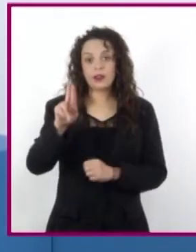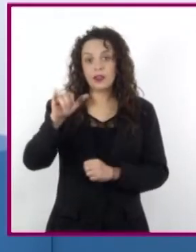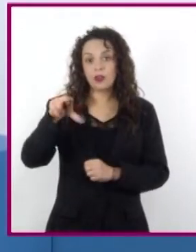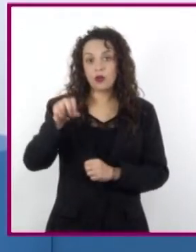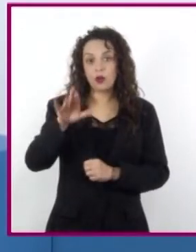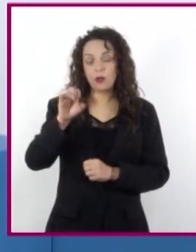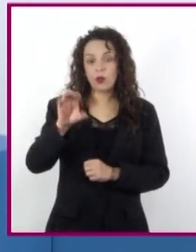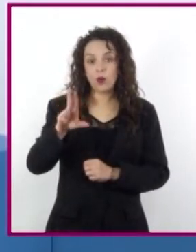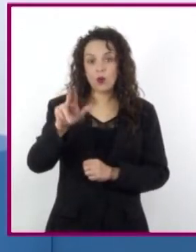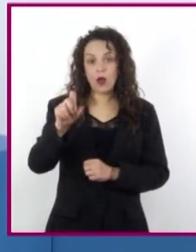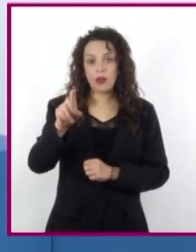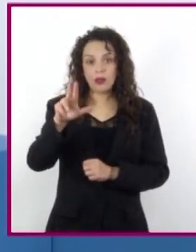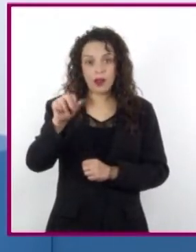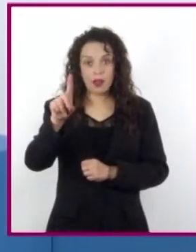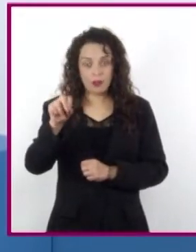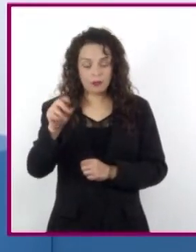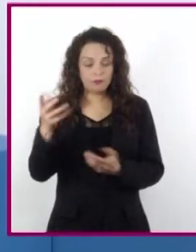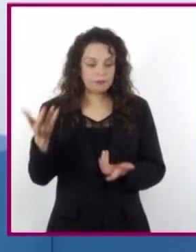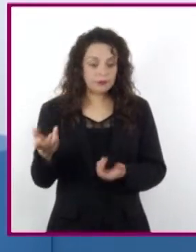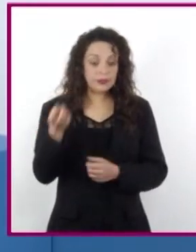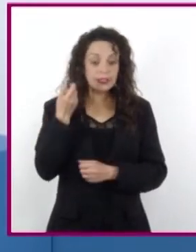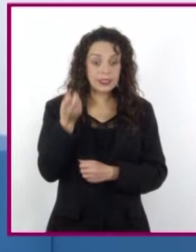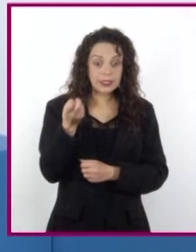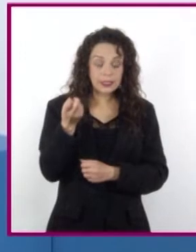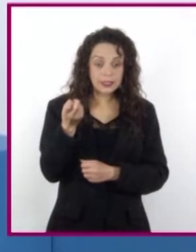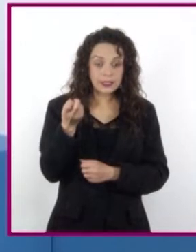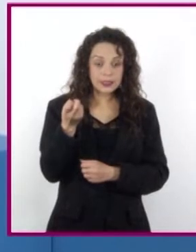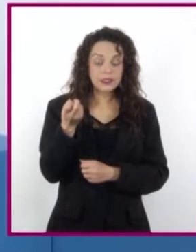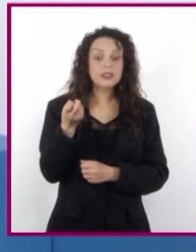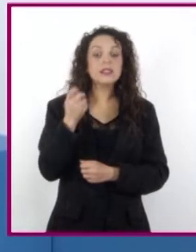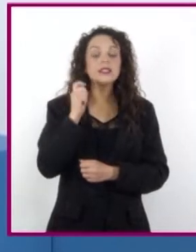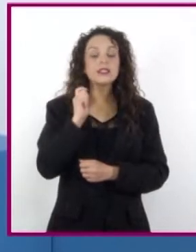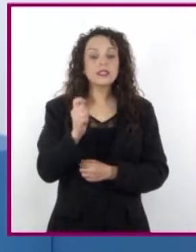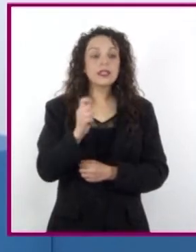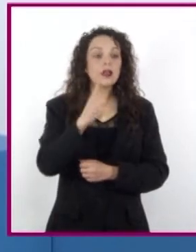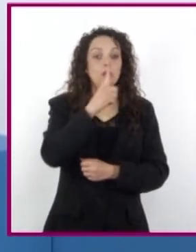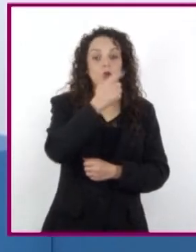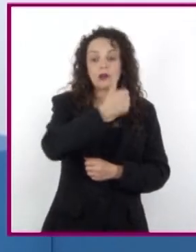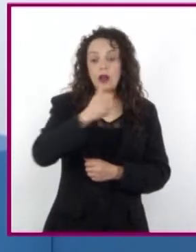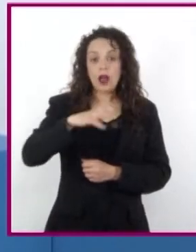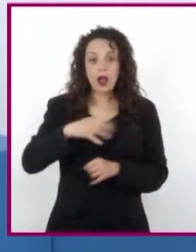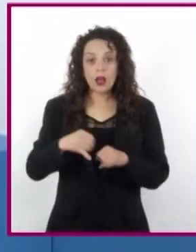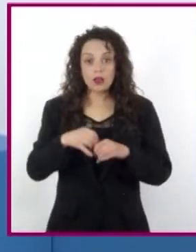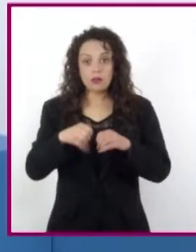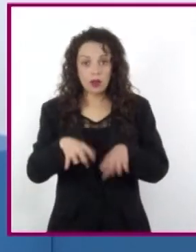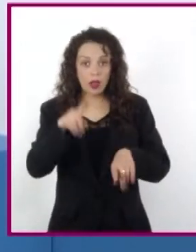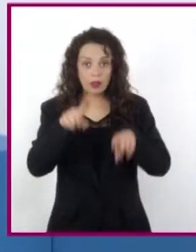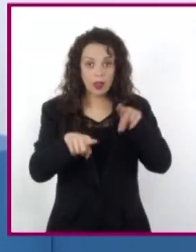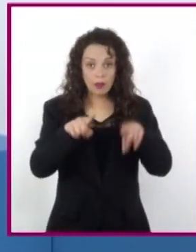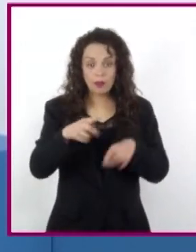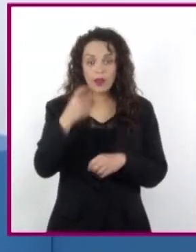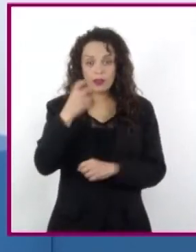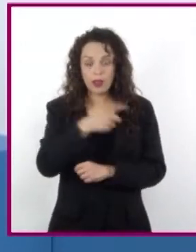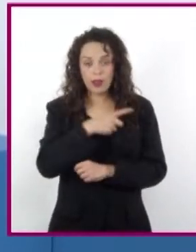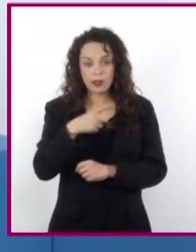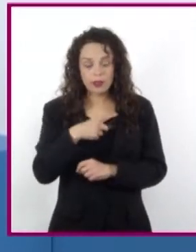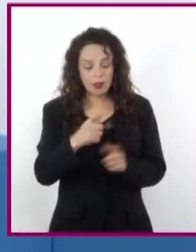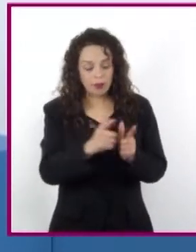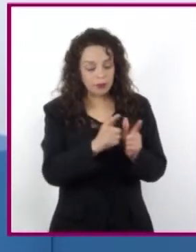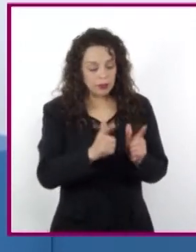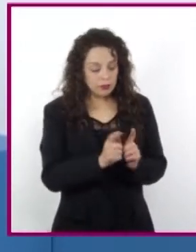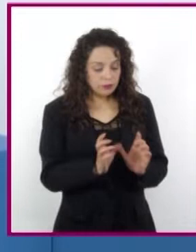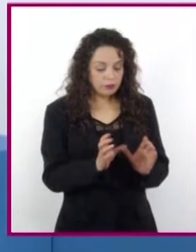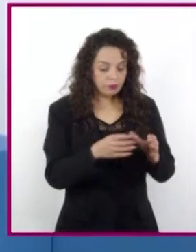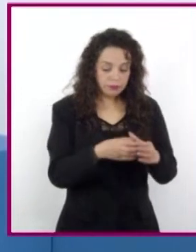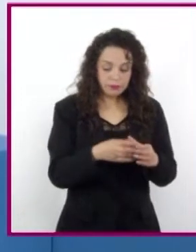cuadrado. Es decir, dependiendo del contenido de cada tarjeta, se deben acomodar en un grupo